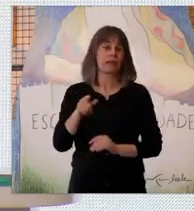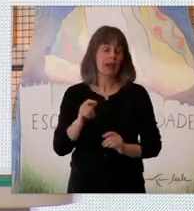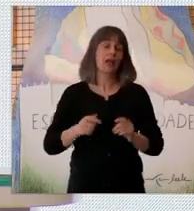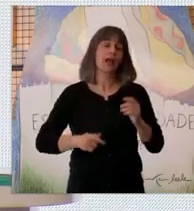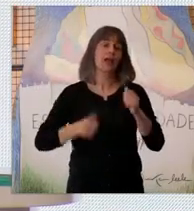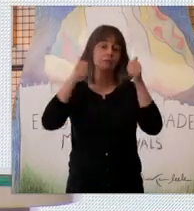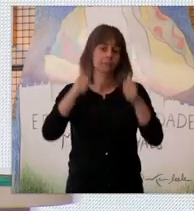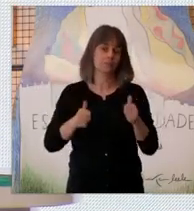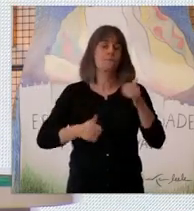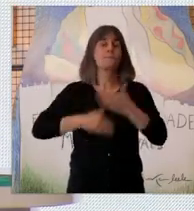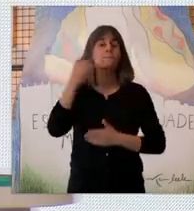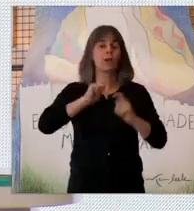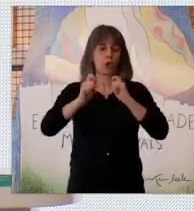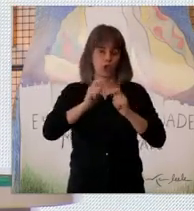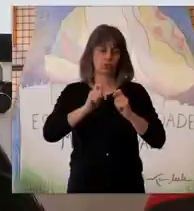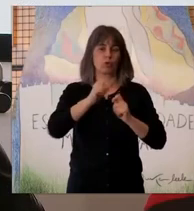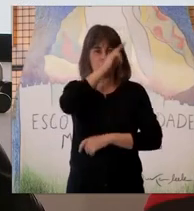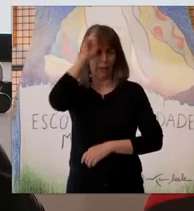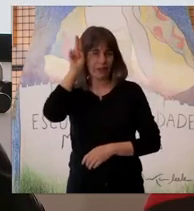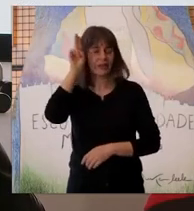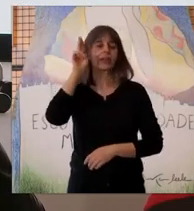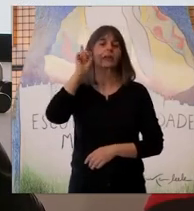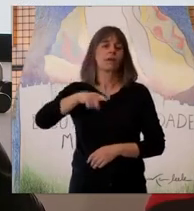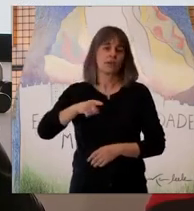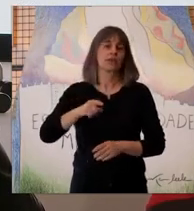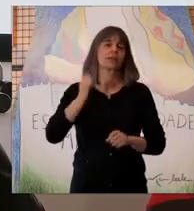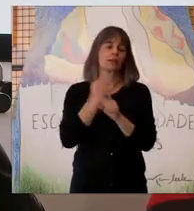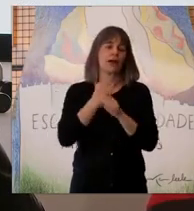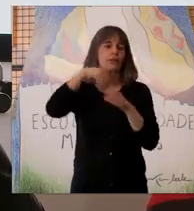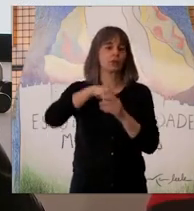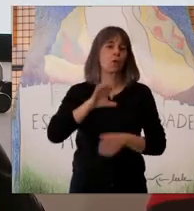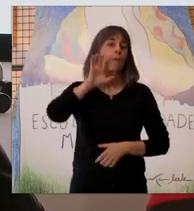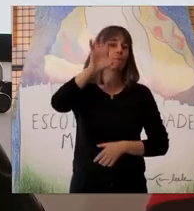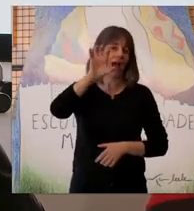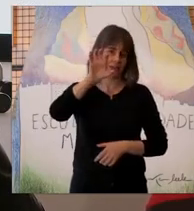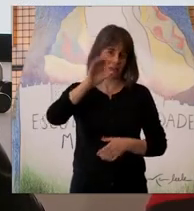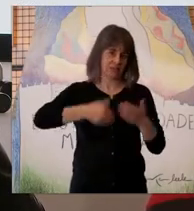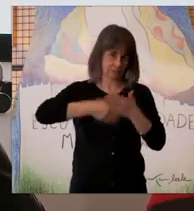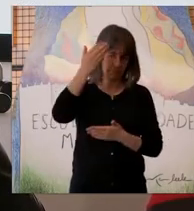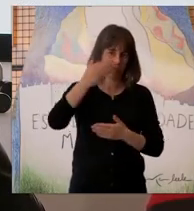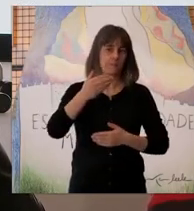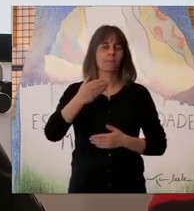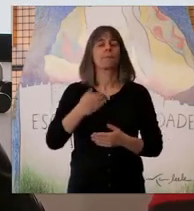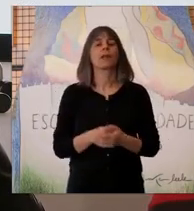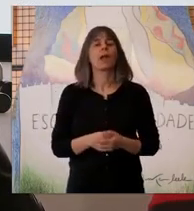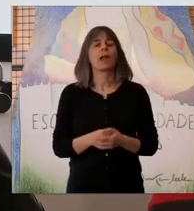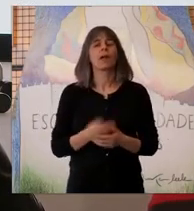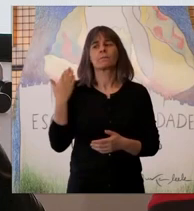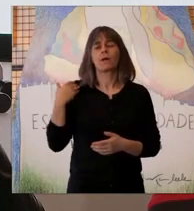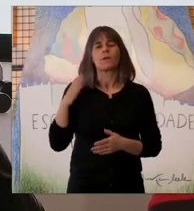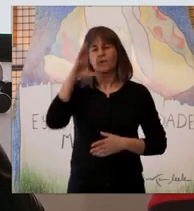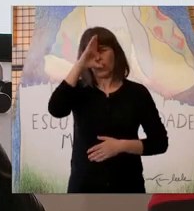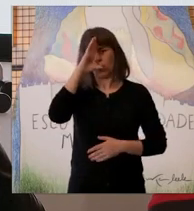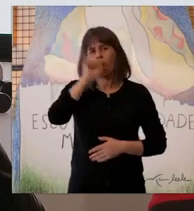la complutense máster en periodismo por por el país corresponsal de género en el país desde febrero del 22 aunque ya antes desde